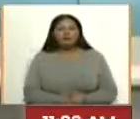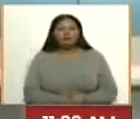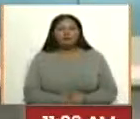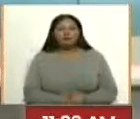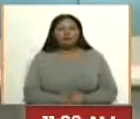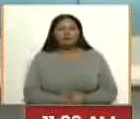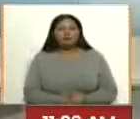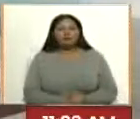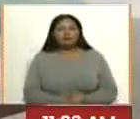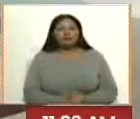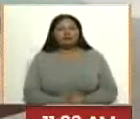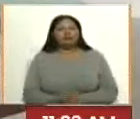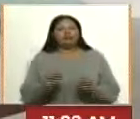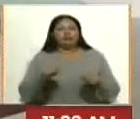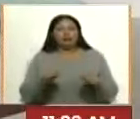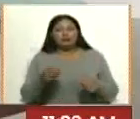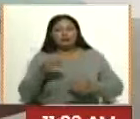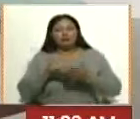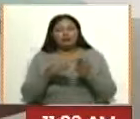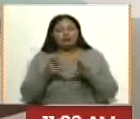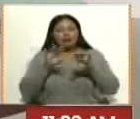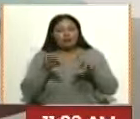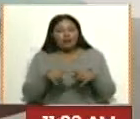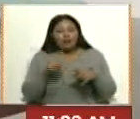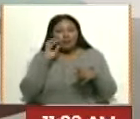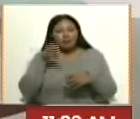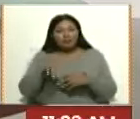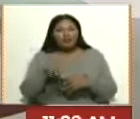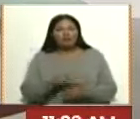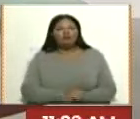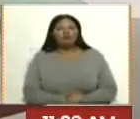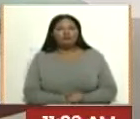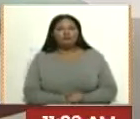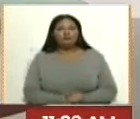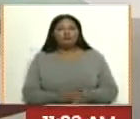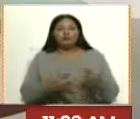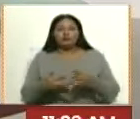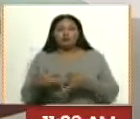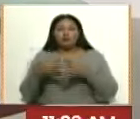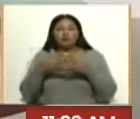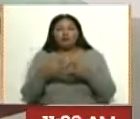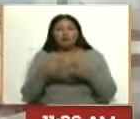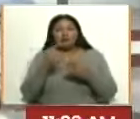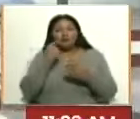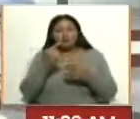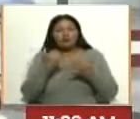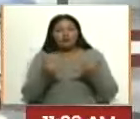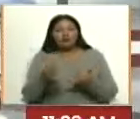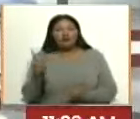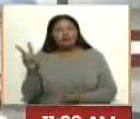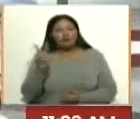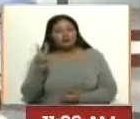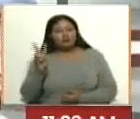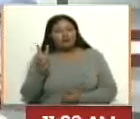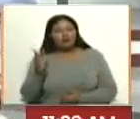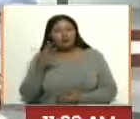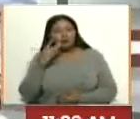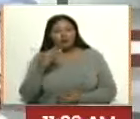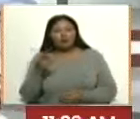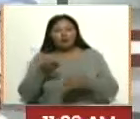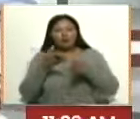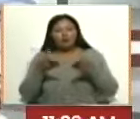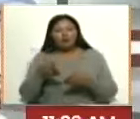¿no? Sí, Blinken, el secretario de Estado de los Estados Unidos, ha señalado que Venezuela, el